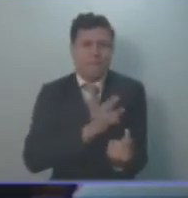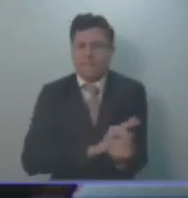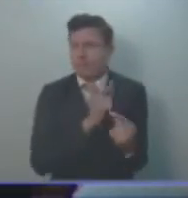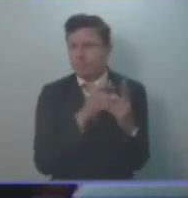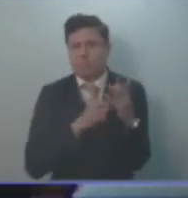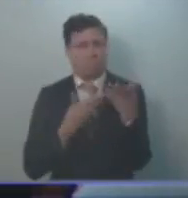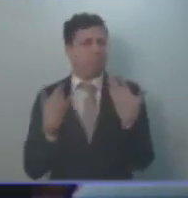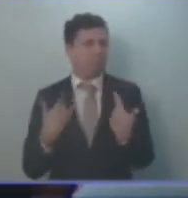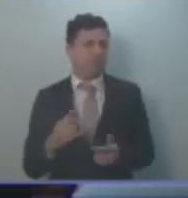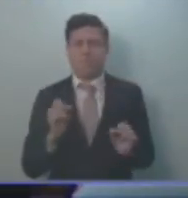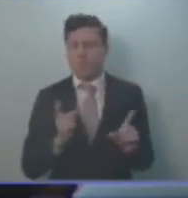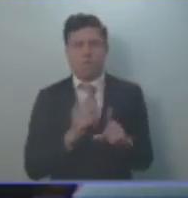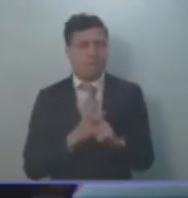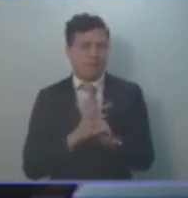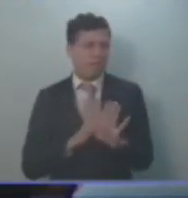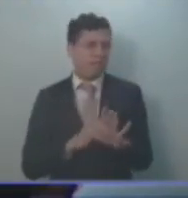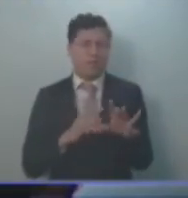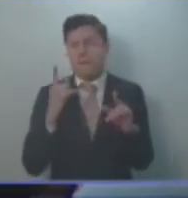Trabajo.